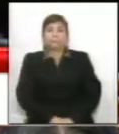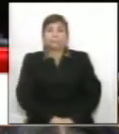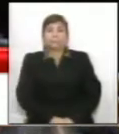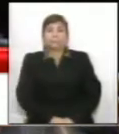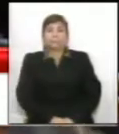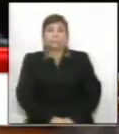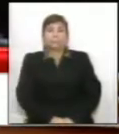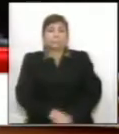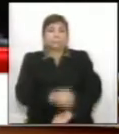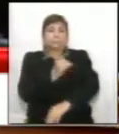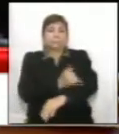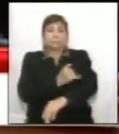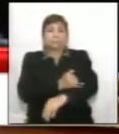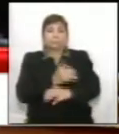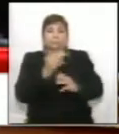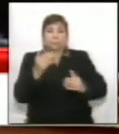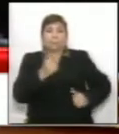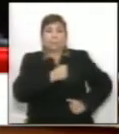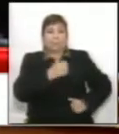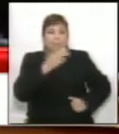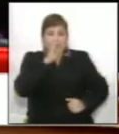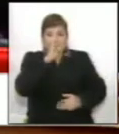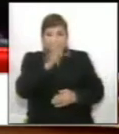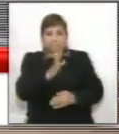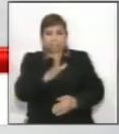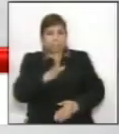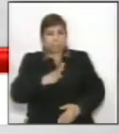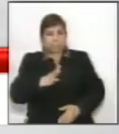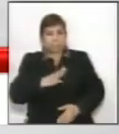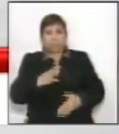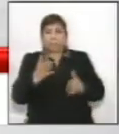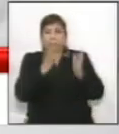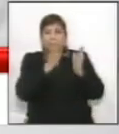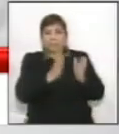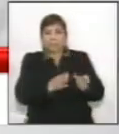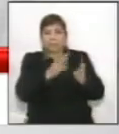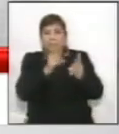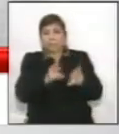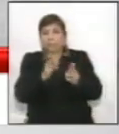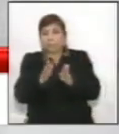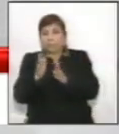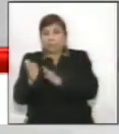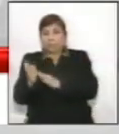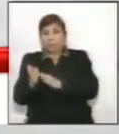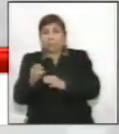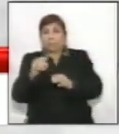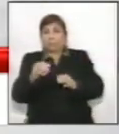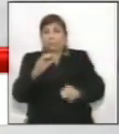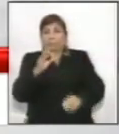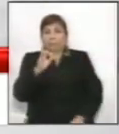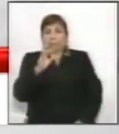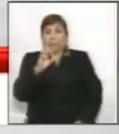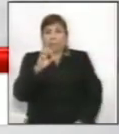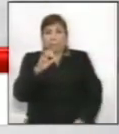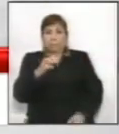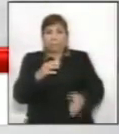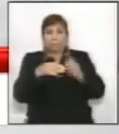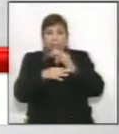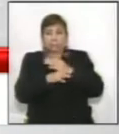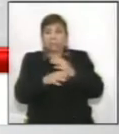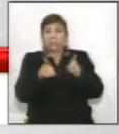una institución donde hay disciplina, donde hay orden, porque la bancada del FREPAP fue